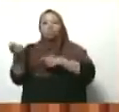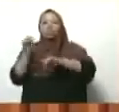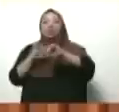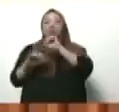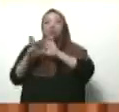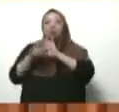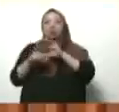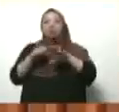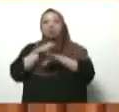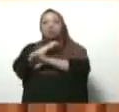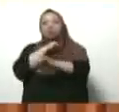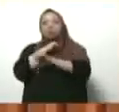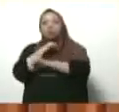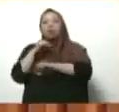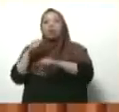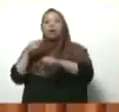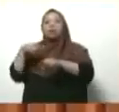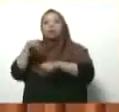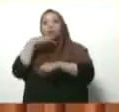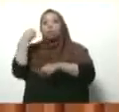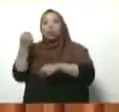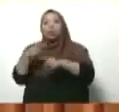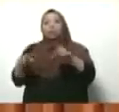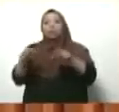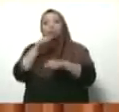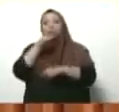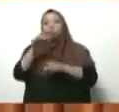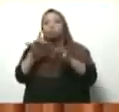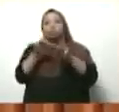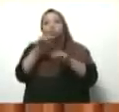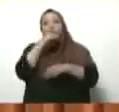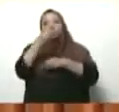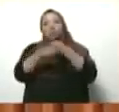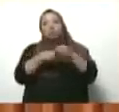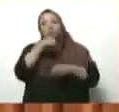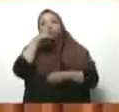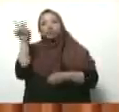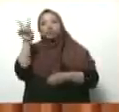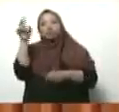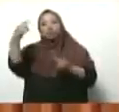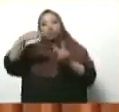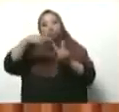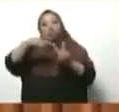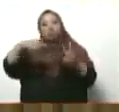y la pedofilia con esta información yo reto en el contacto los estudios de venezolana de televisión adelante